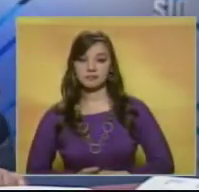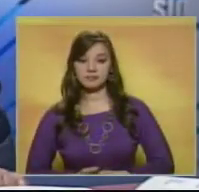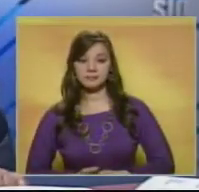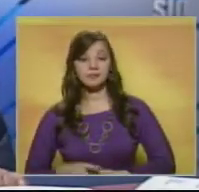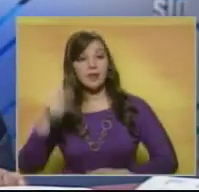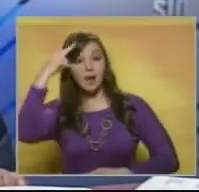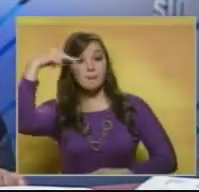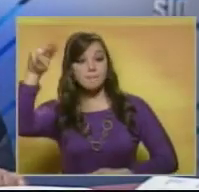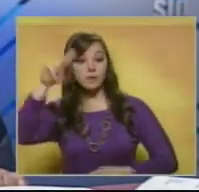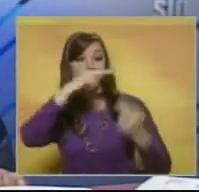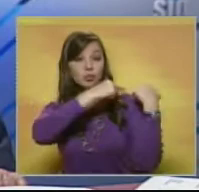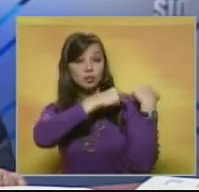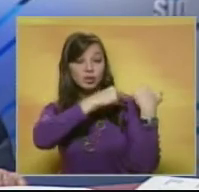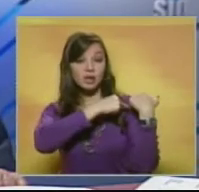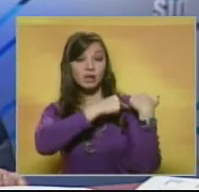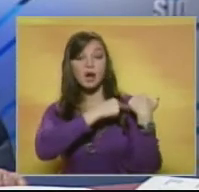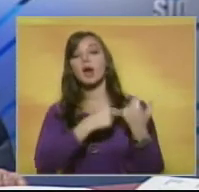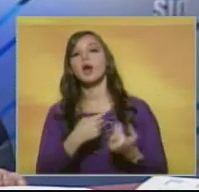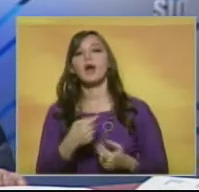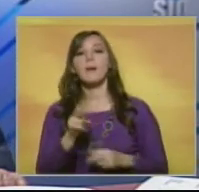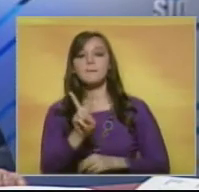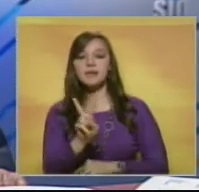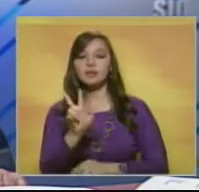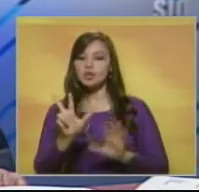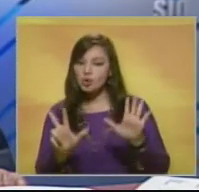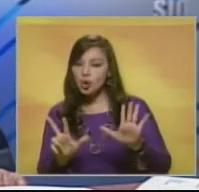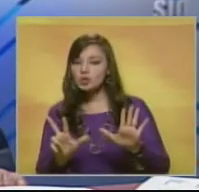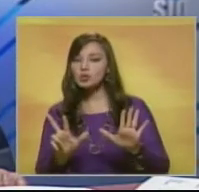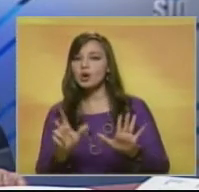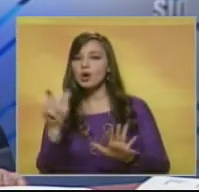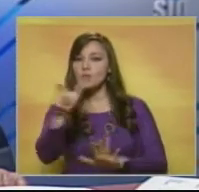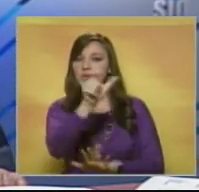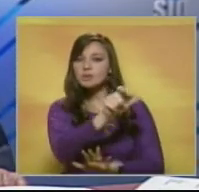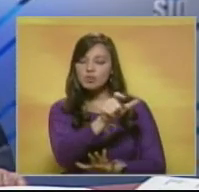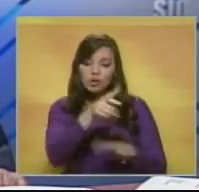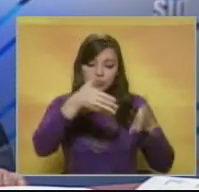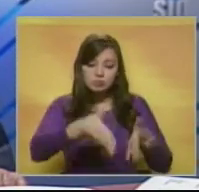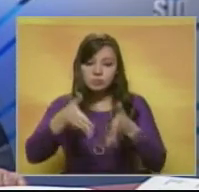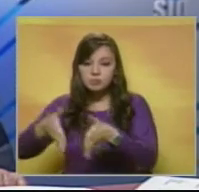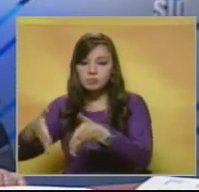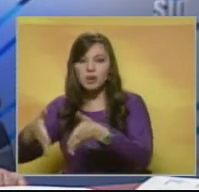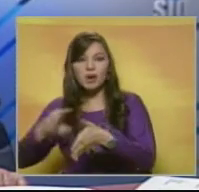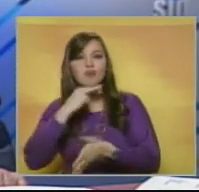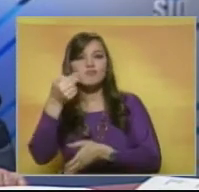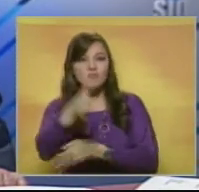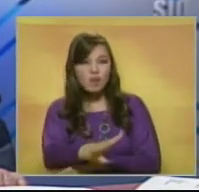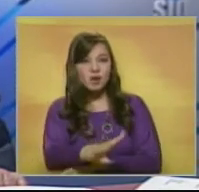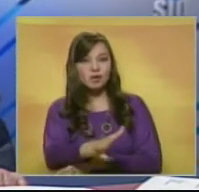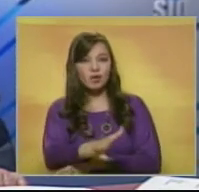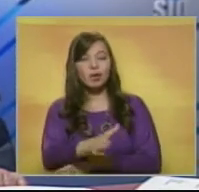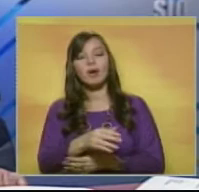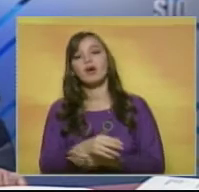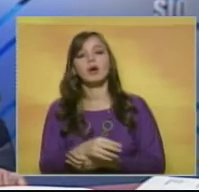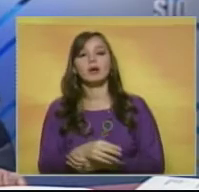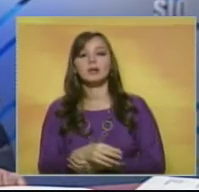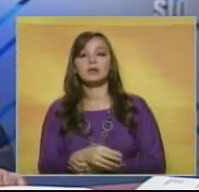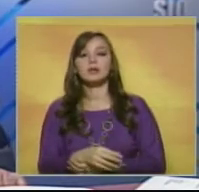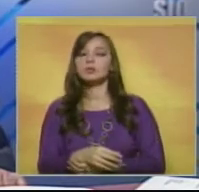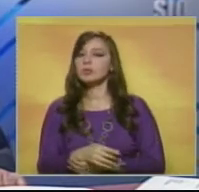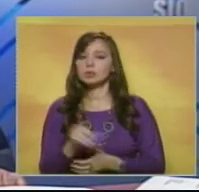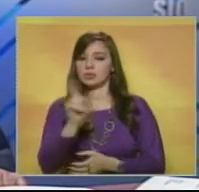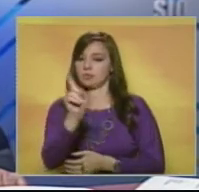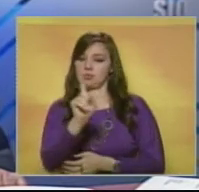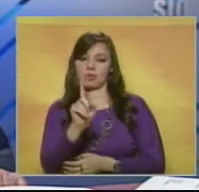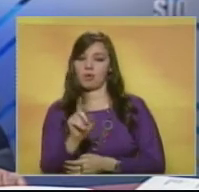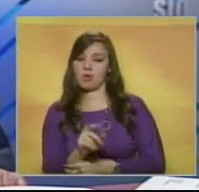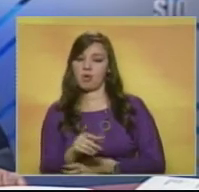En México, las autoridades descartaron que los 28 cuerpos encontrados en 6 fosas comunes en Iguala, estado de Guerrero, correspondan